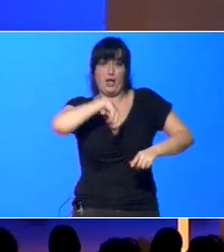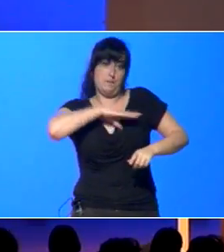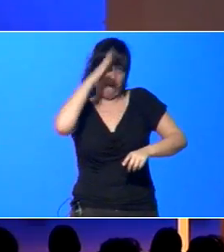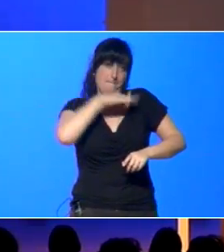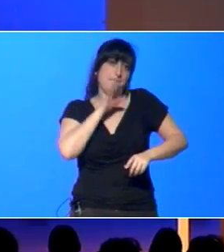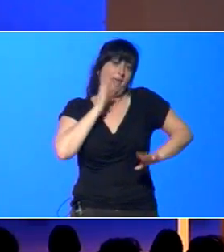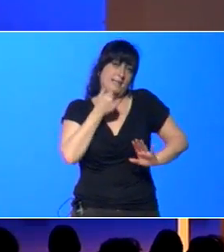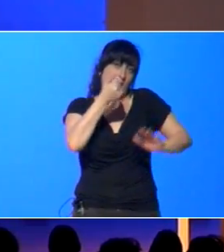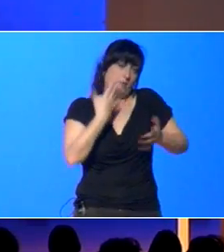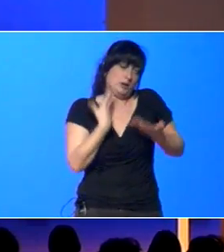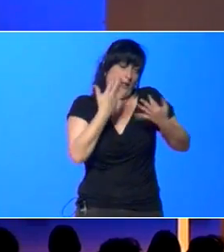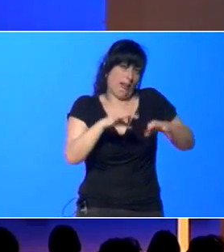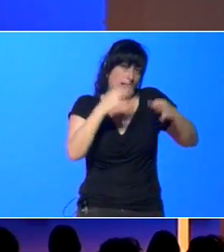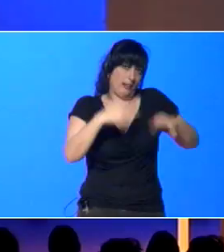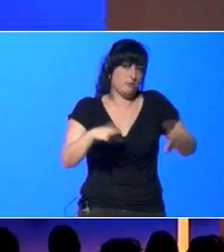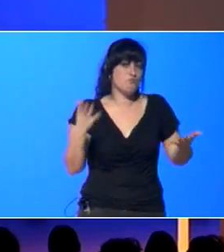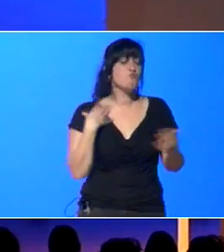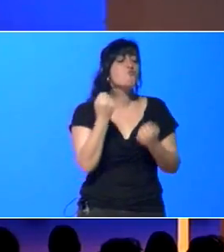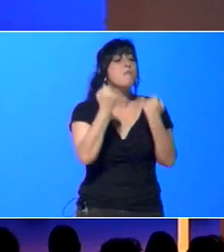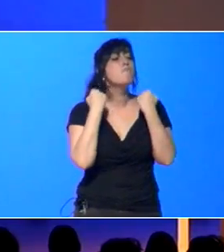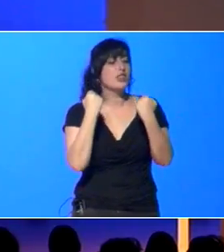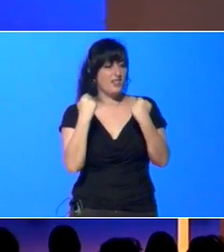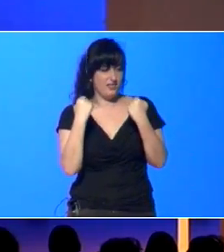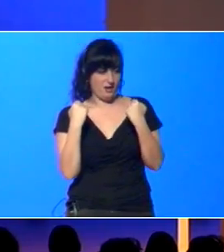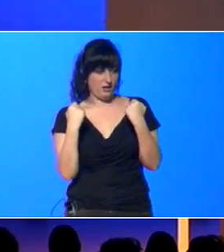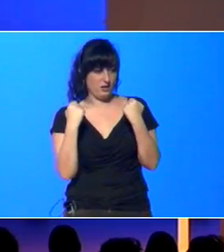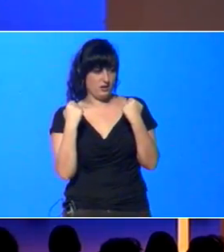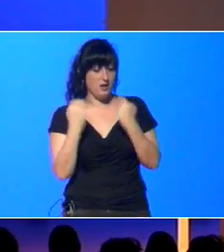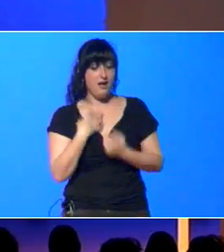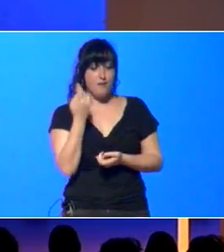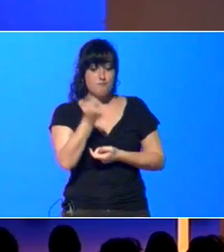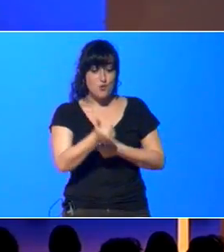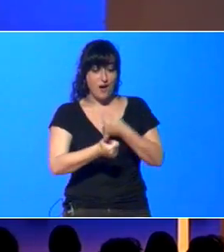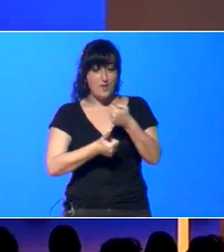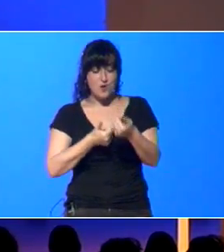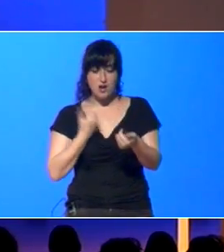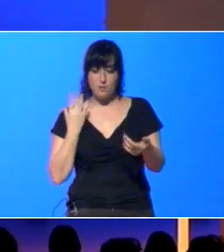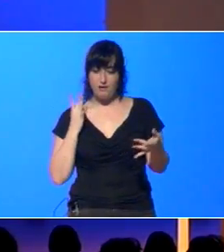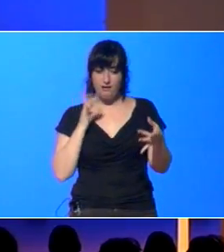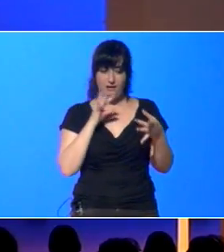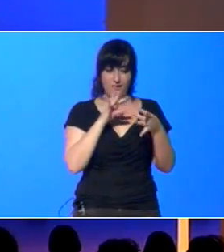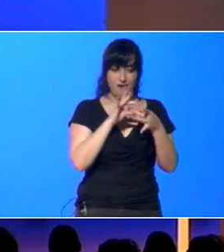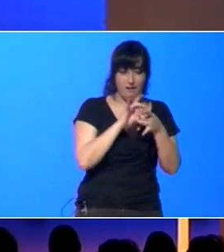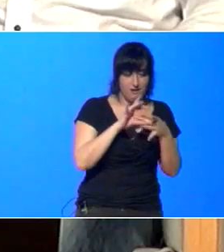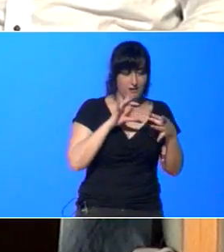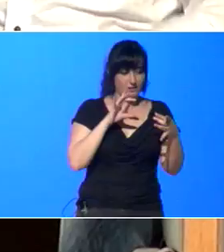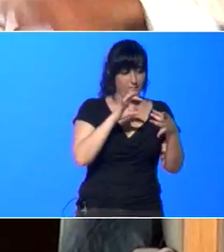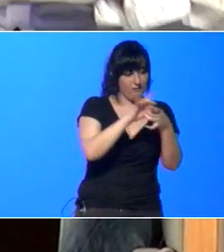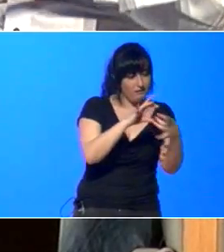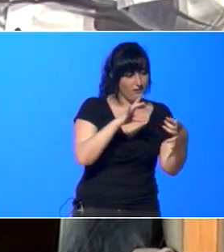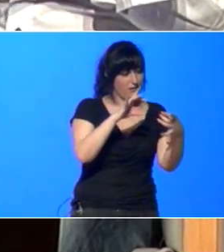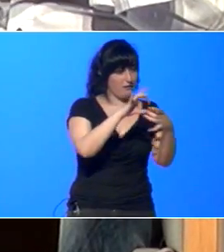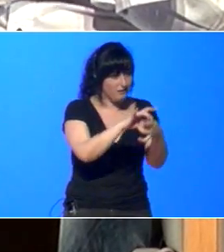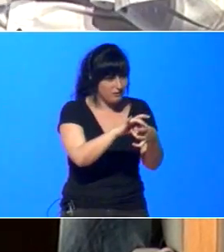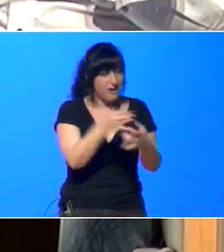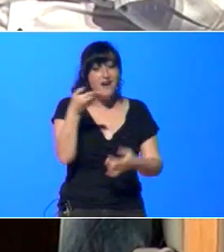muy potente, muy potente, han empezado a tener vínculos. Y lo más importante es que